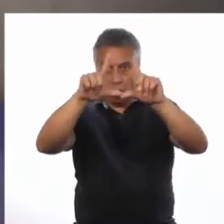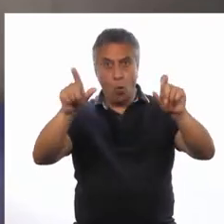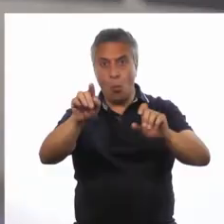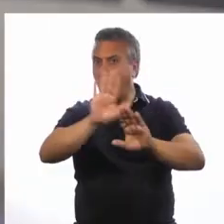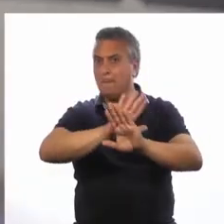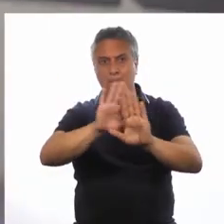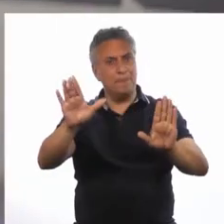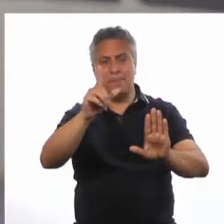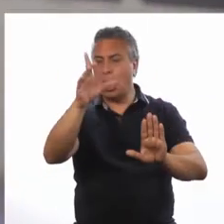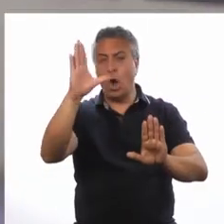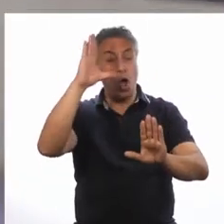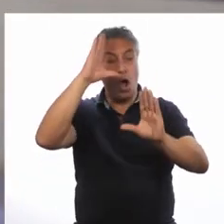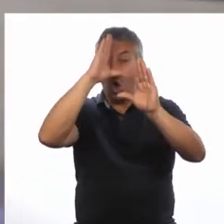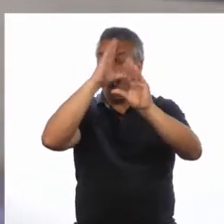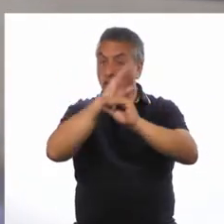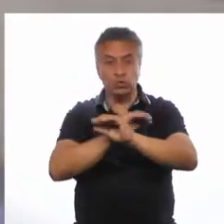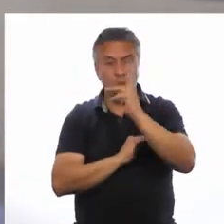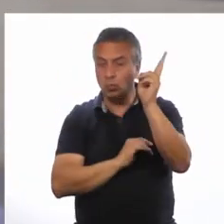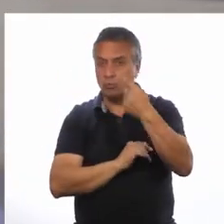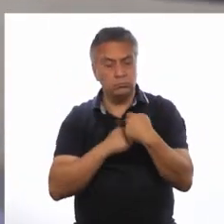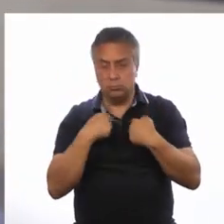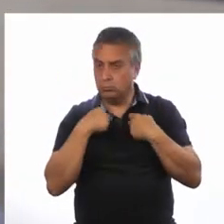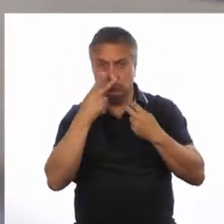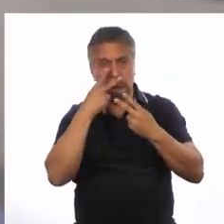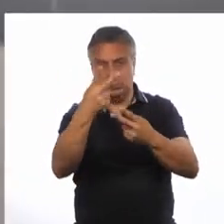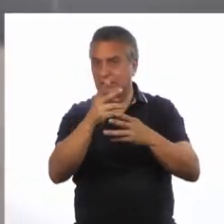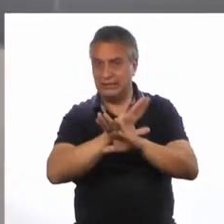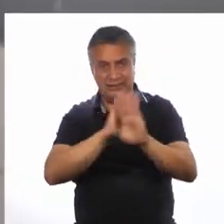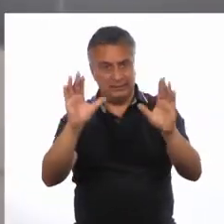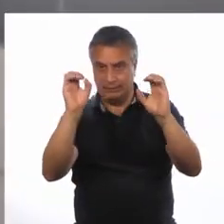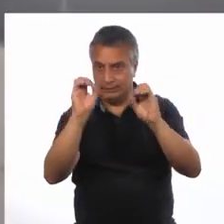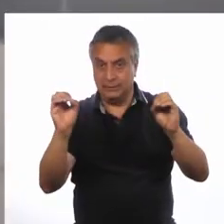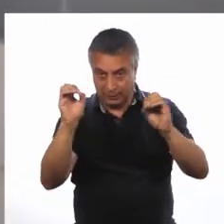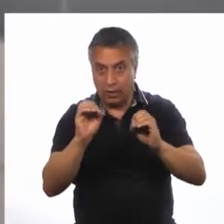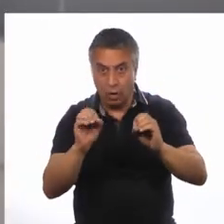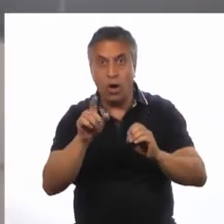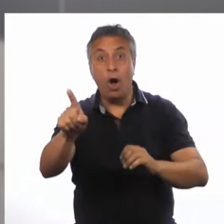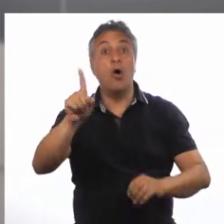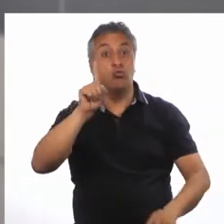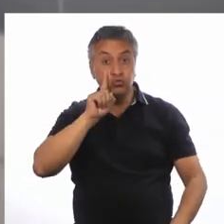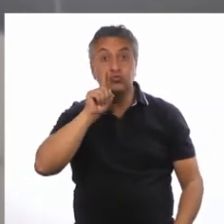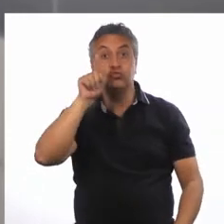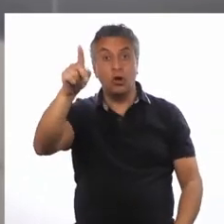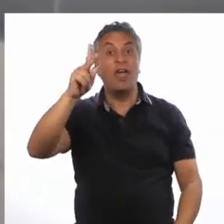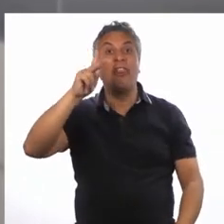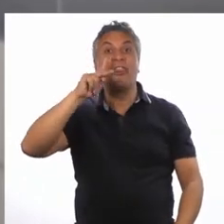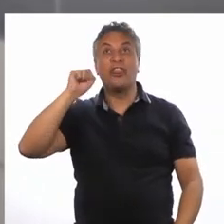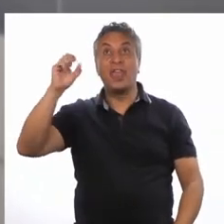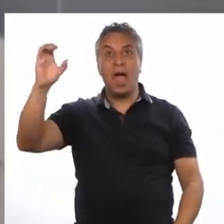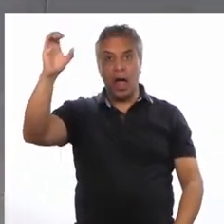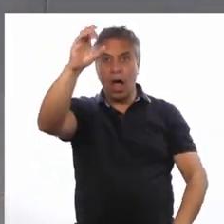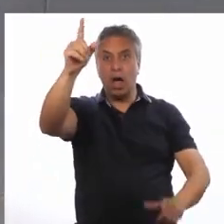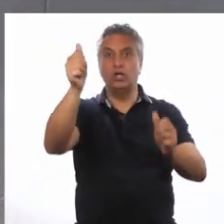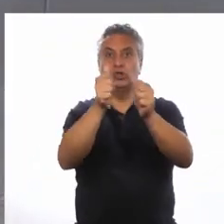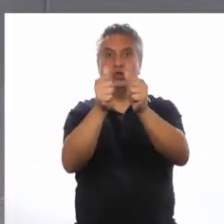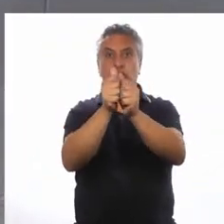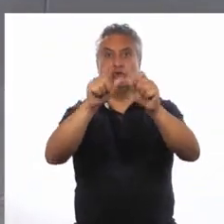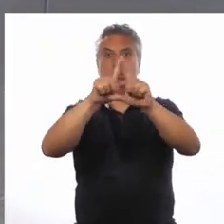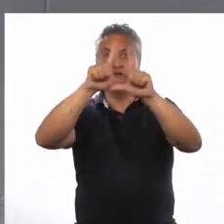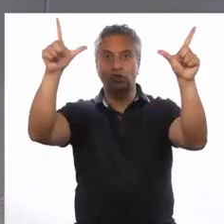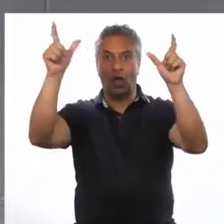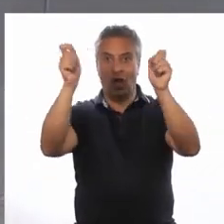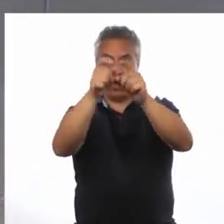oculta, oscura. No la vemos. Y de hecho, está presente durante el día, junto al Sol.